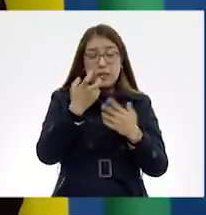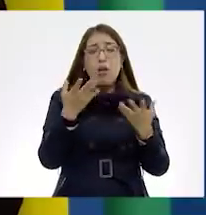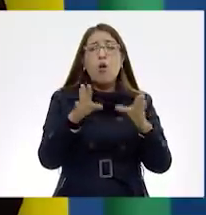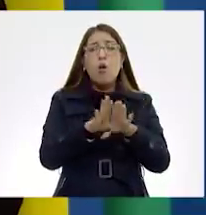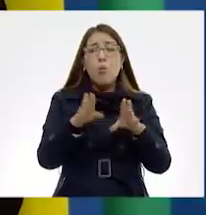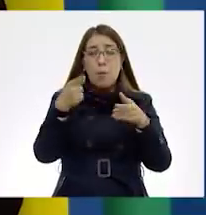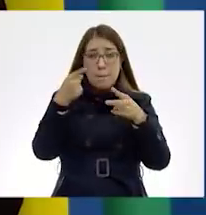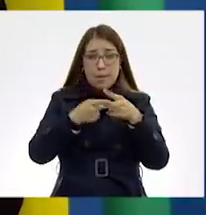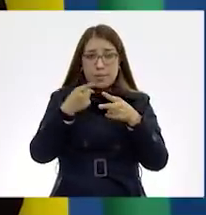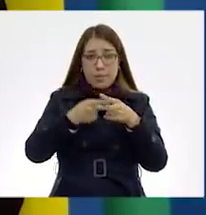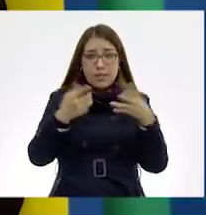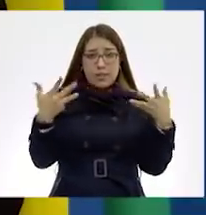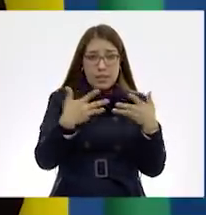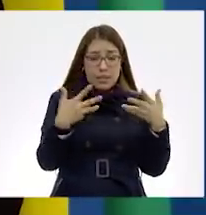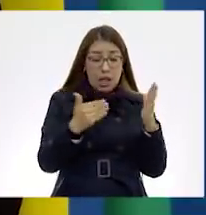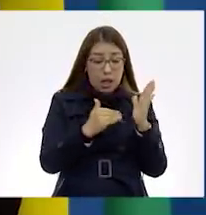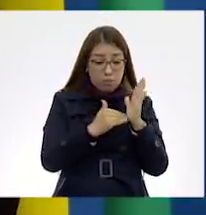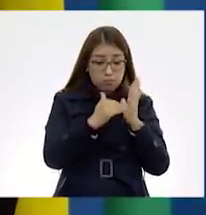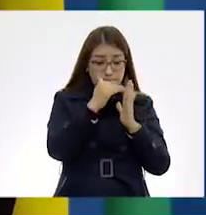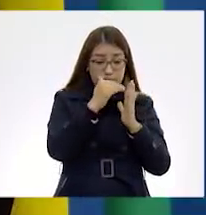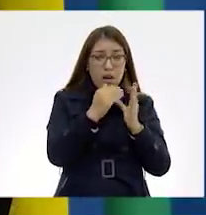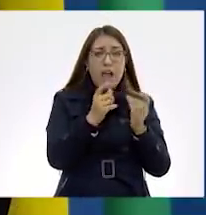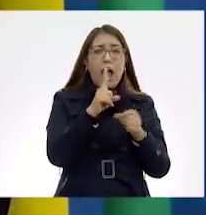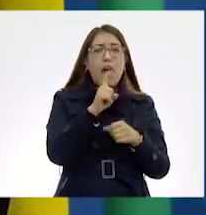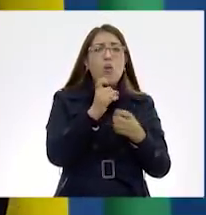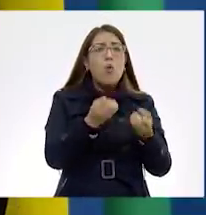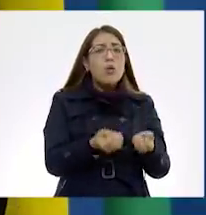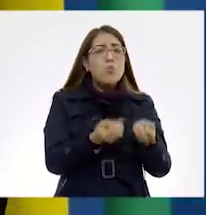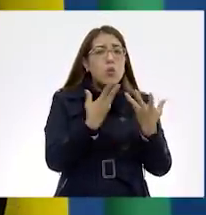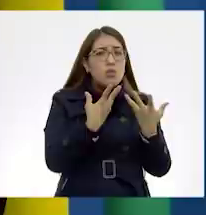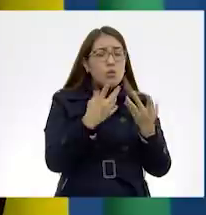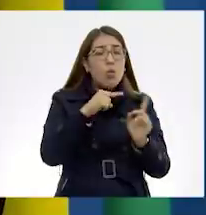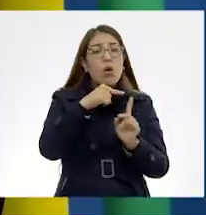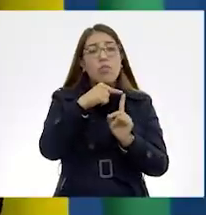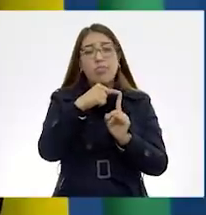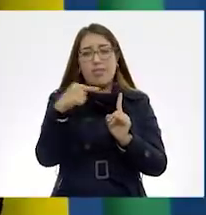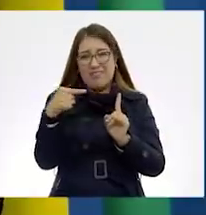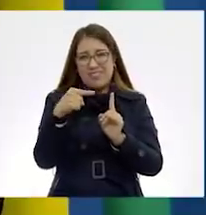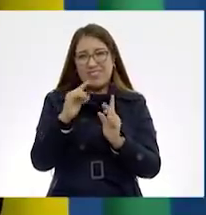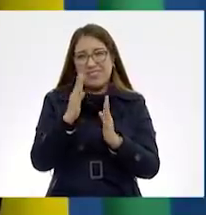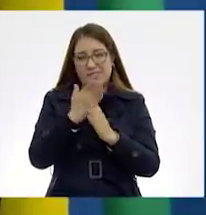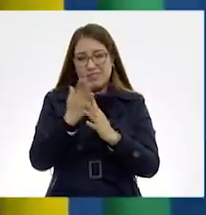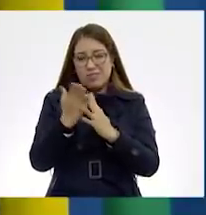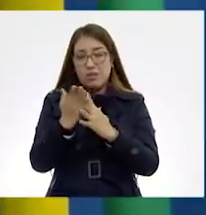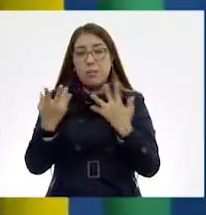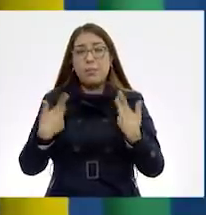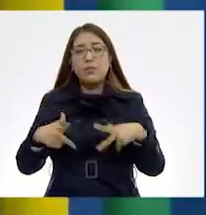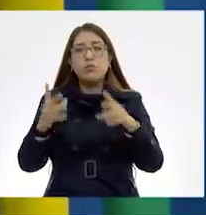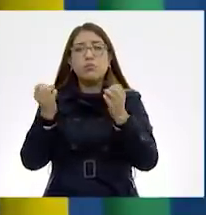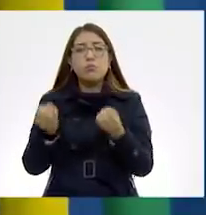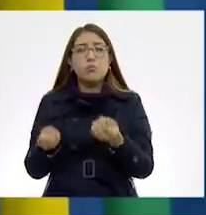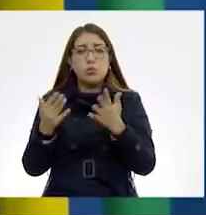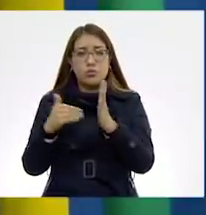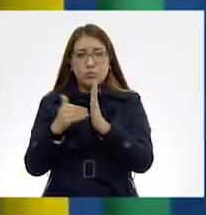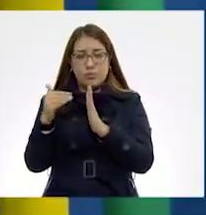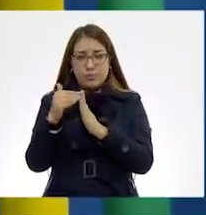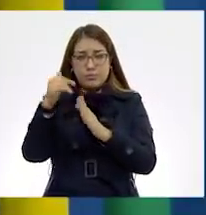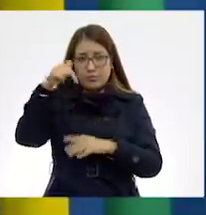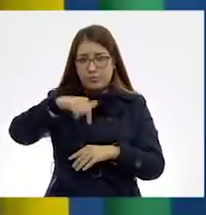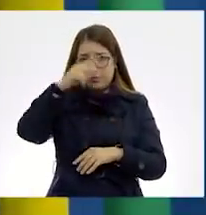una población. En nuestro país hay diferencias muy grandes en cuanto a la disponibilidad del